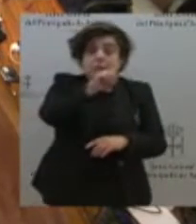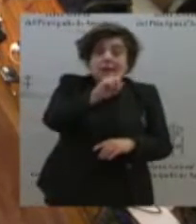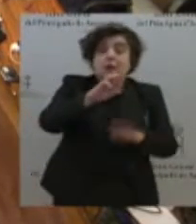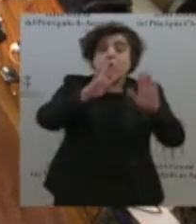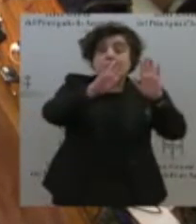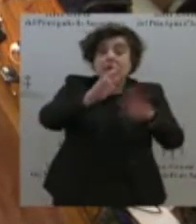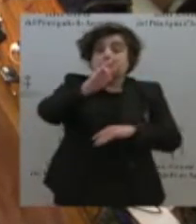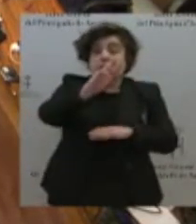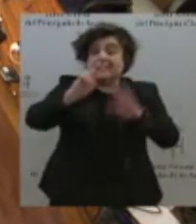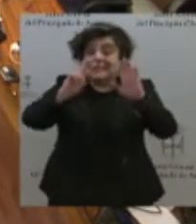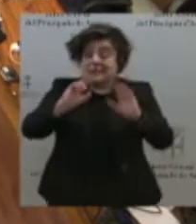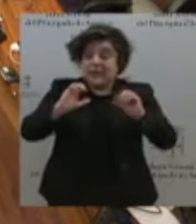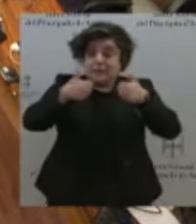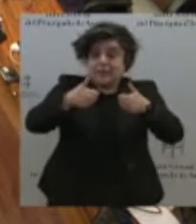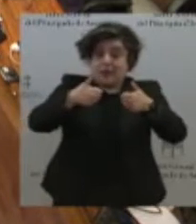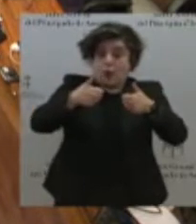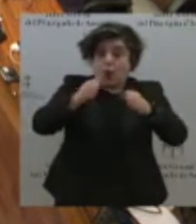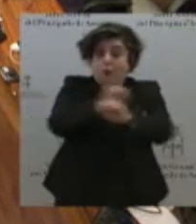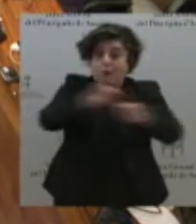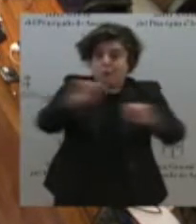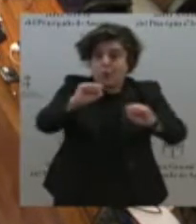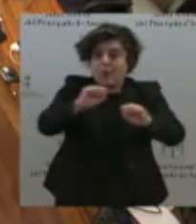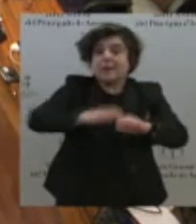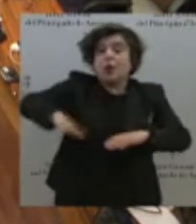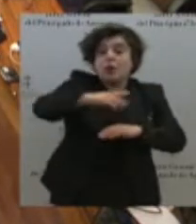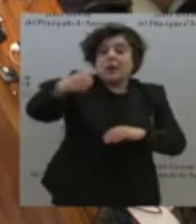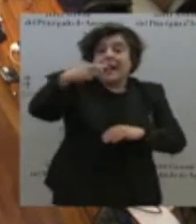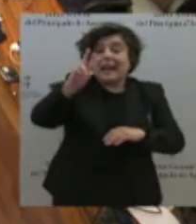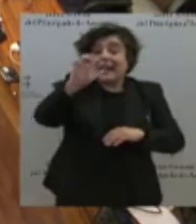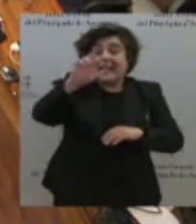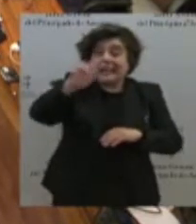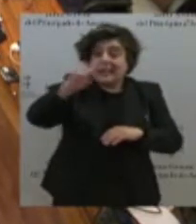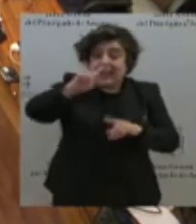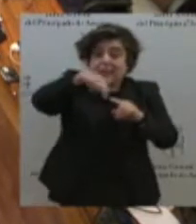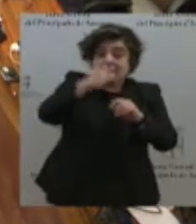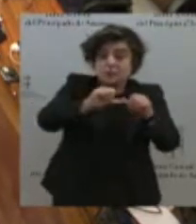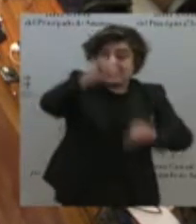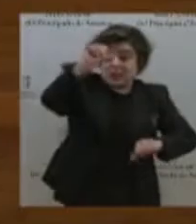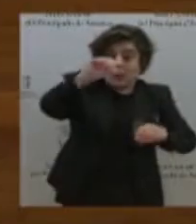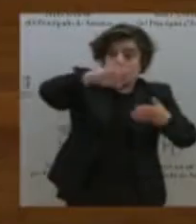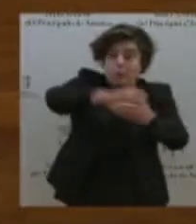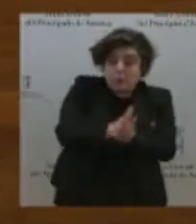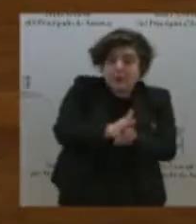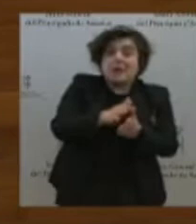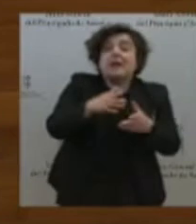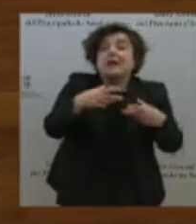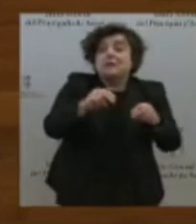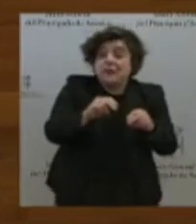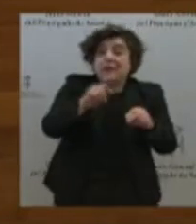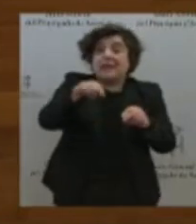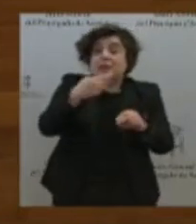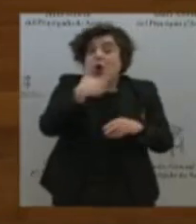Guernica y concluidas con la caída de Sisión, son bien conocidos. Pero no lo es tanto el impacto de la guerra sobre la población